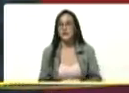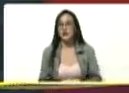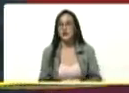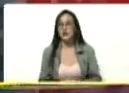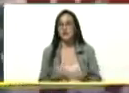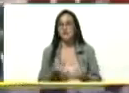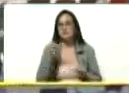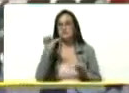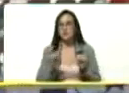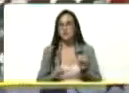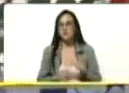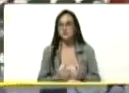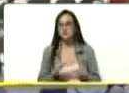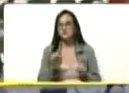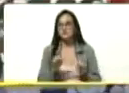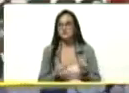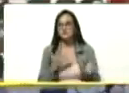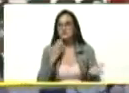palabra.